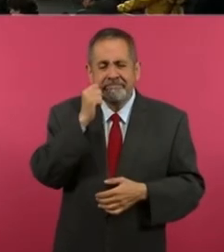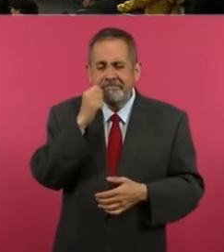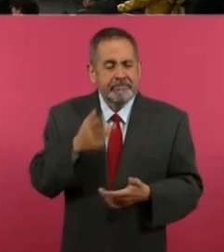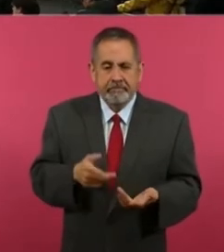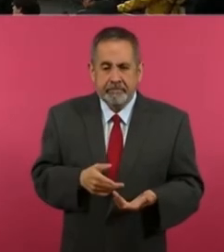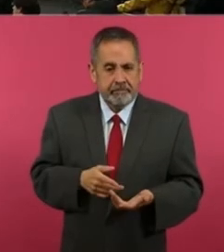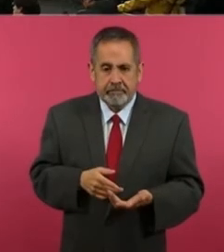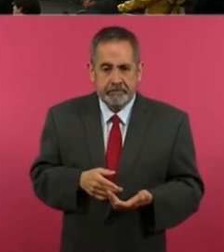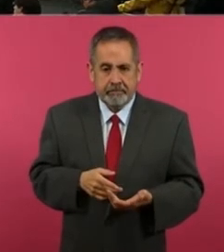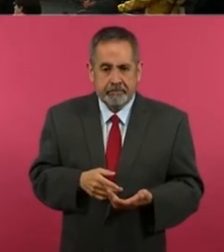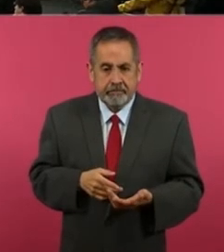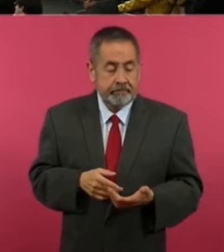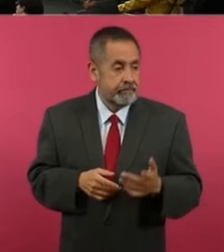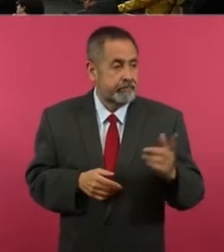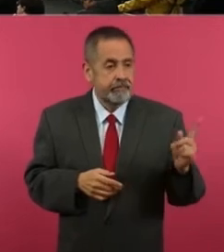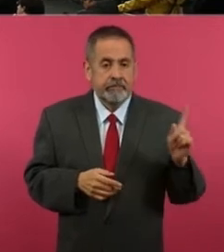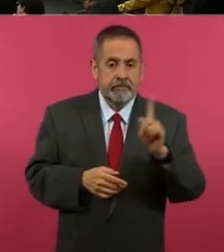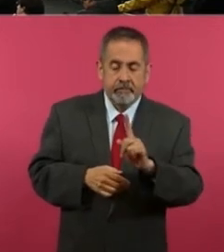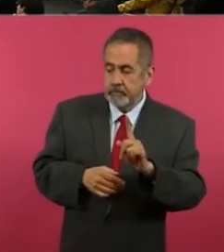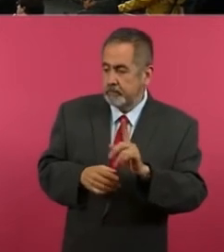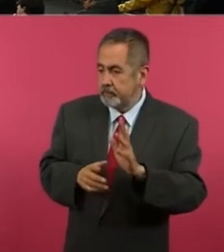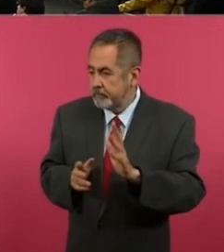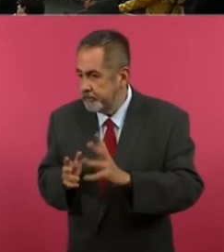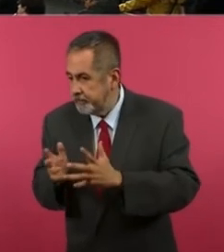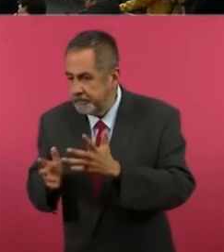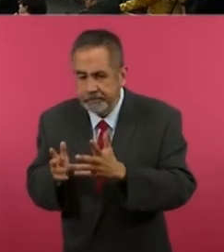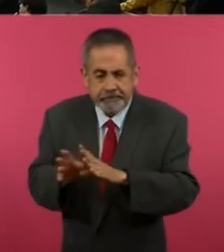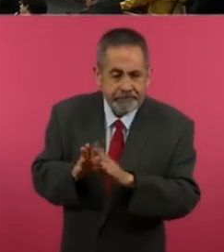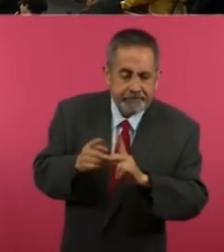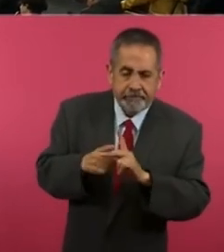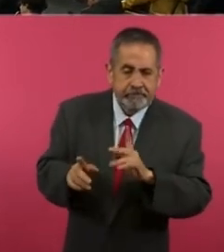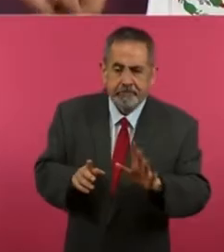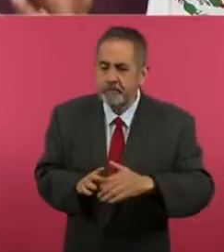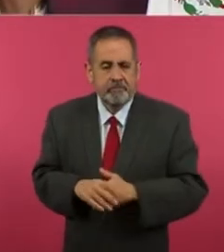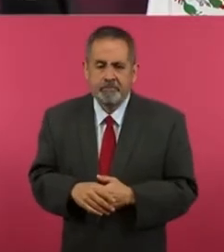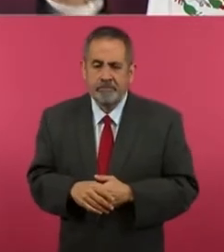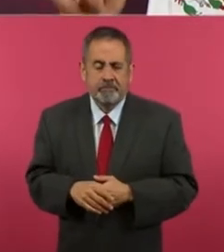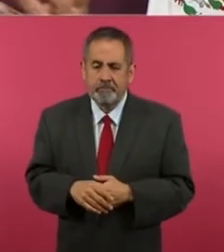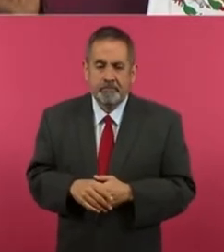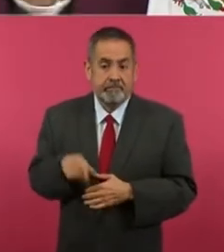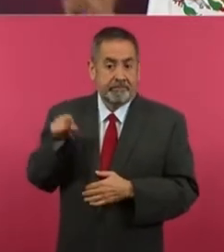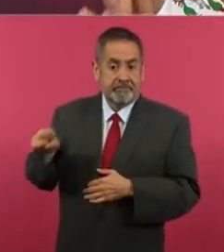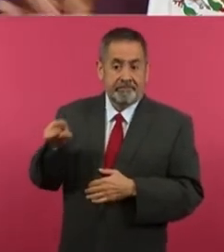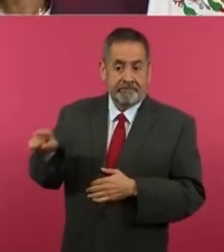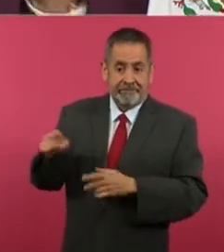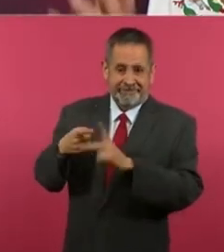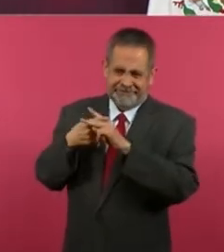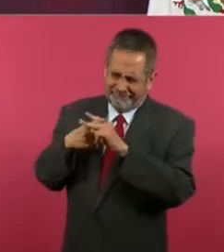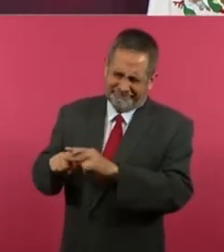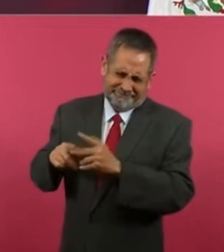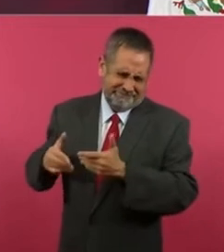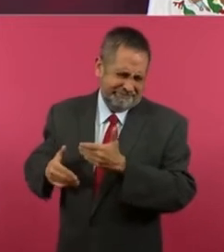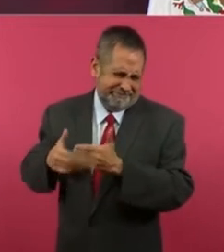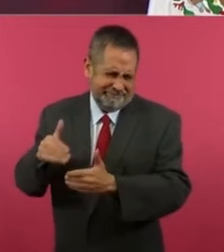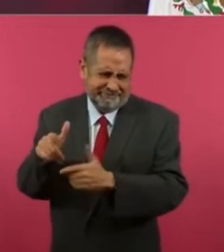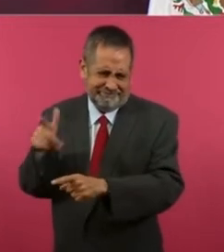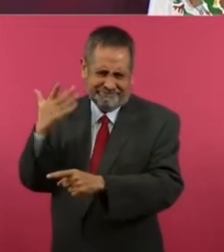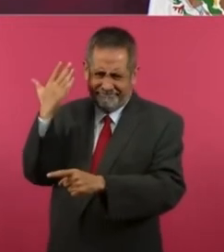Ya el que viene, que inició un proceso de esto, tiene todos los